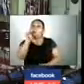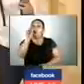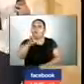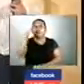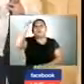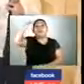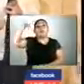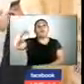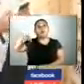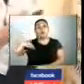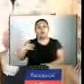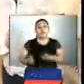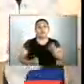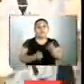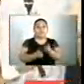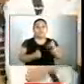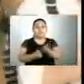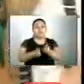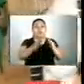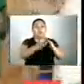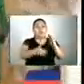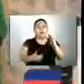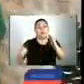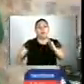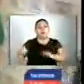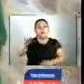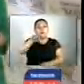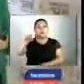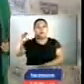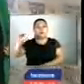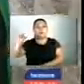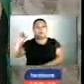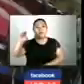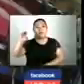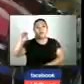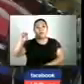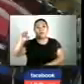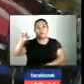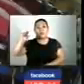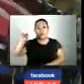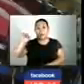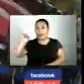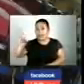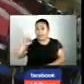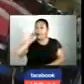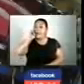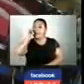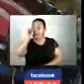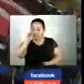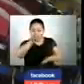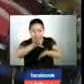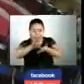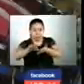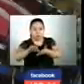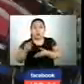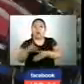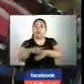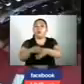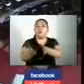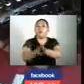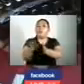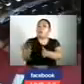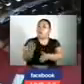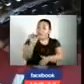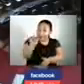presidencial y representante del partido Nuevas Ideas, Carolina Recinos. Quien enfatiza que los diputados electos comenzarán a